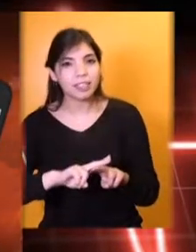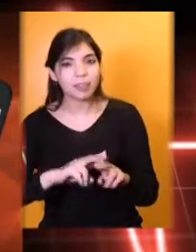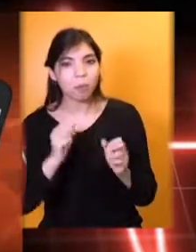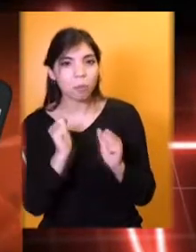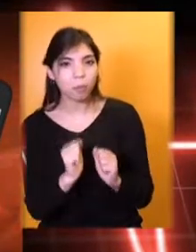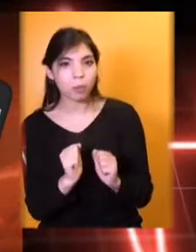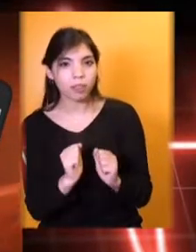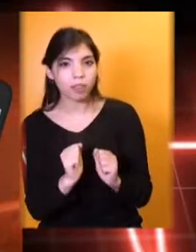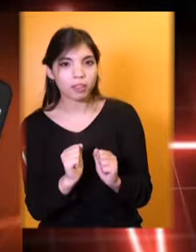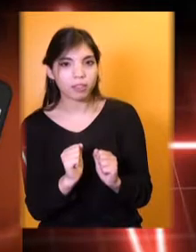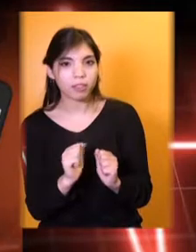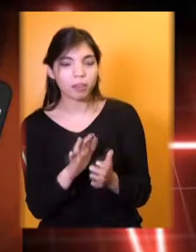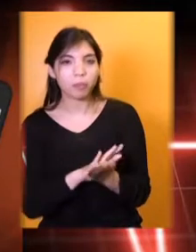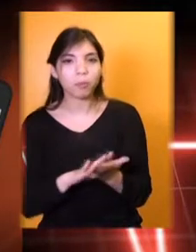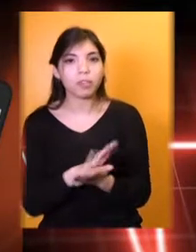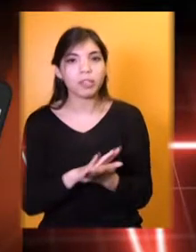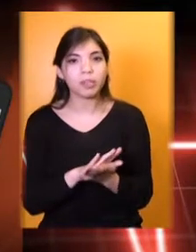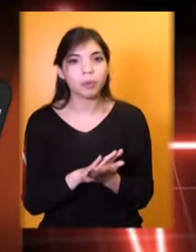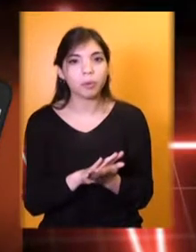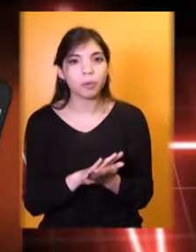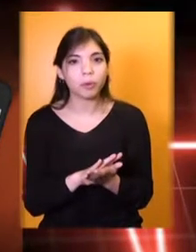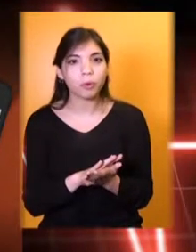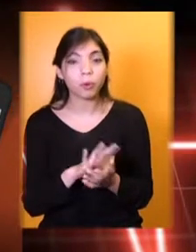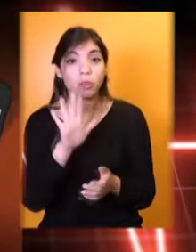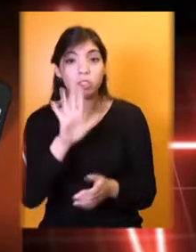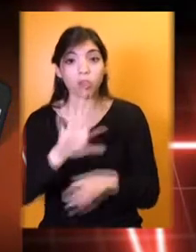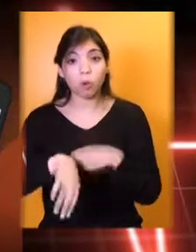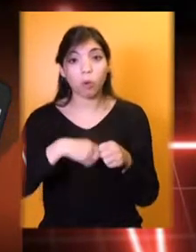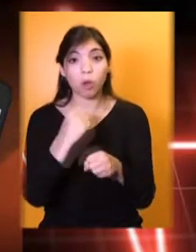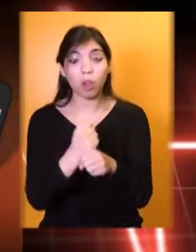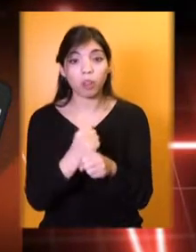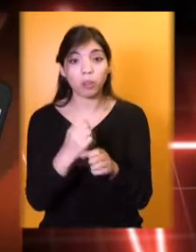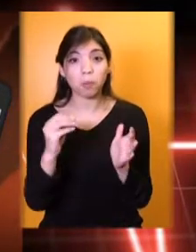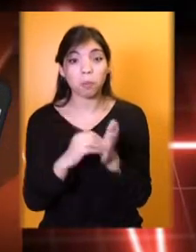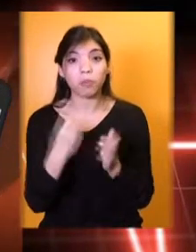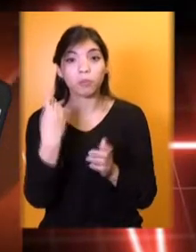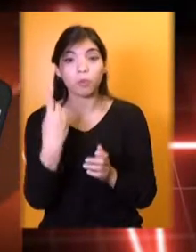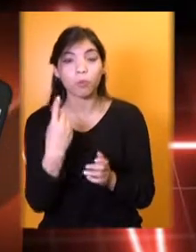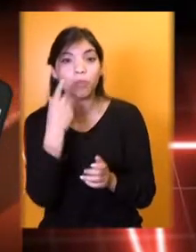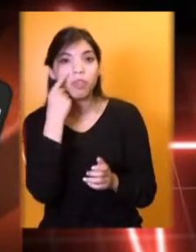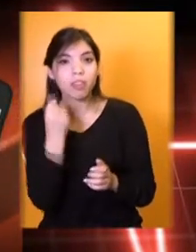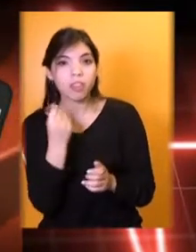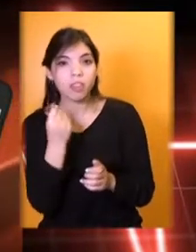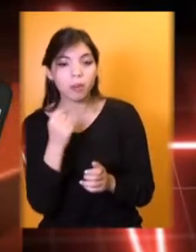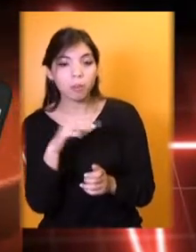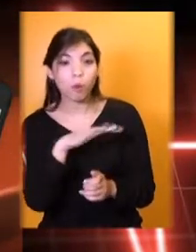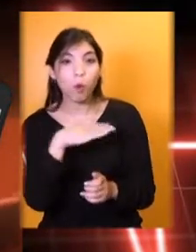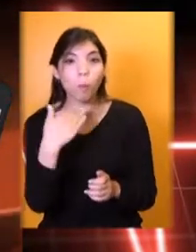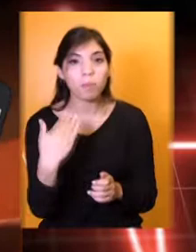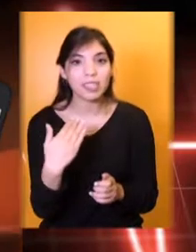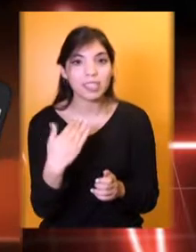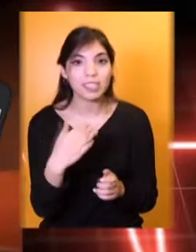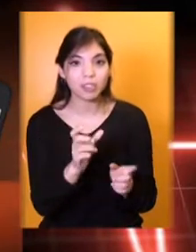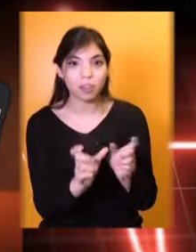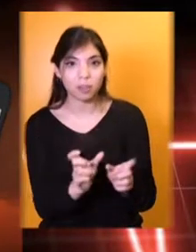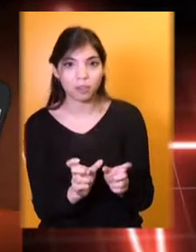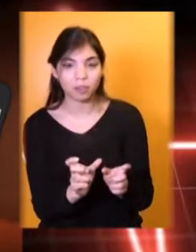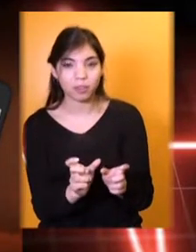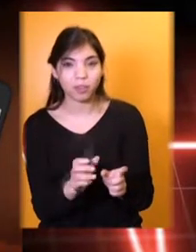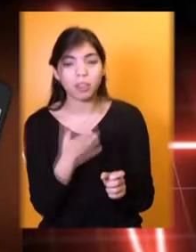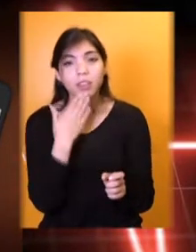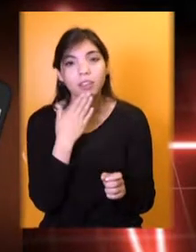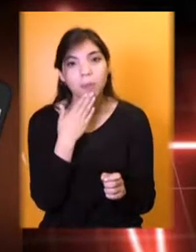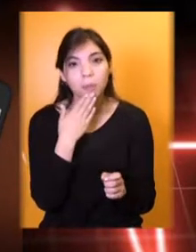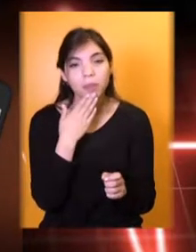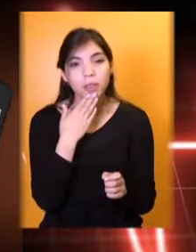La pena por más baja por la cual se podría condenar en este caso sería la pena de 5 años y 1 día por el delito de homicidio simple frustrado. Bien.